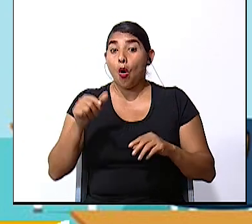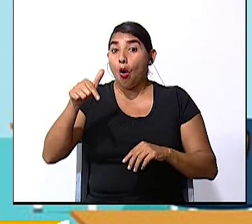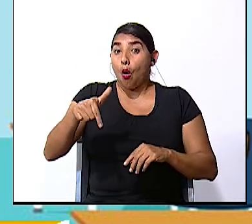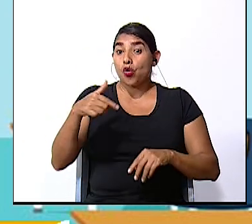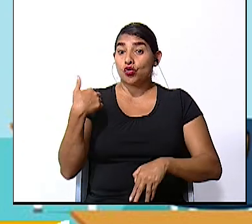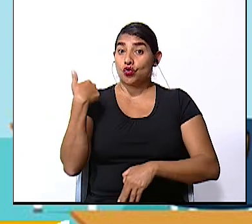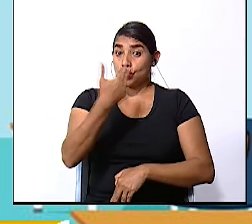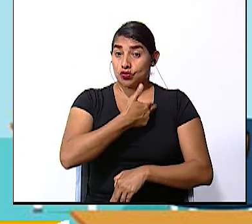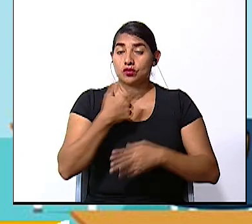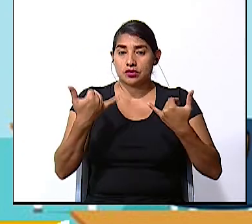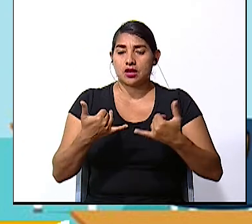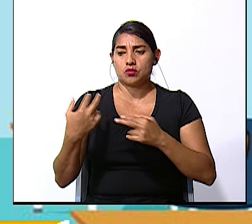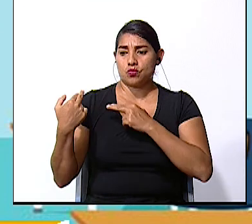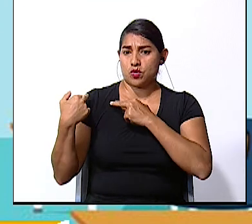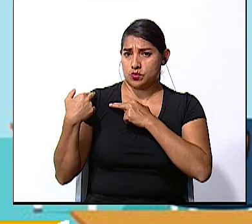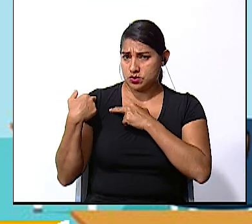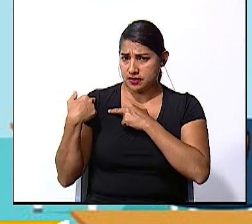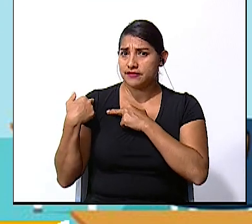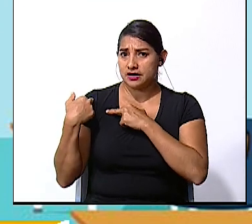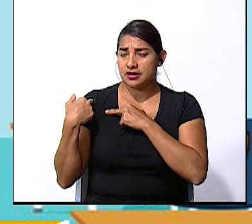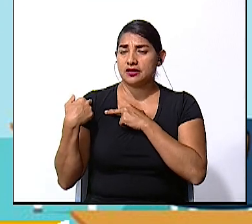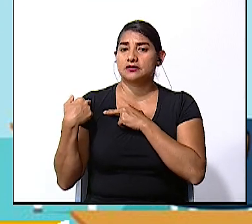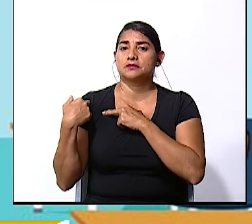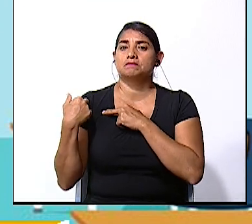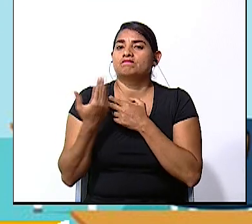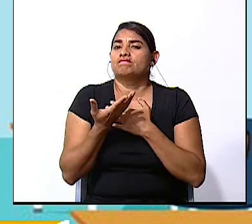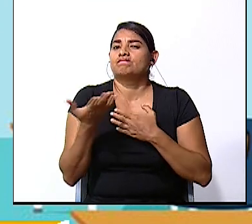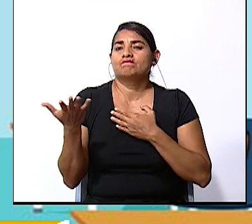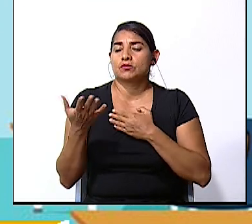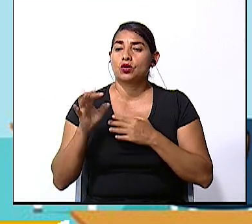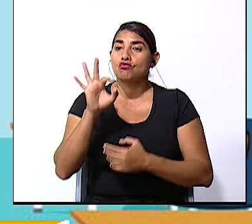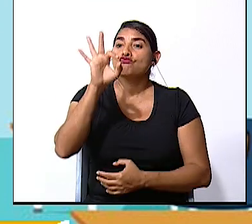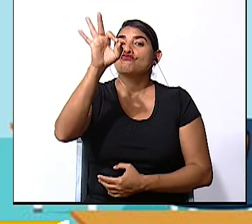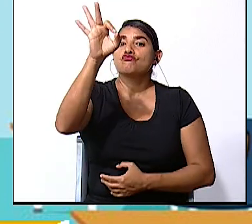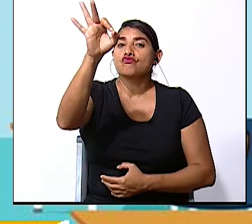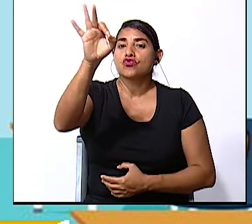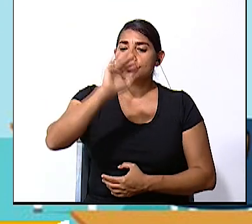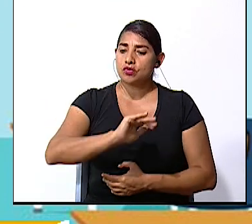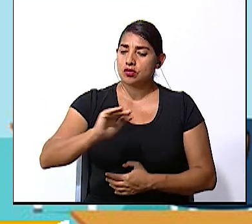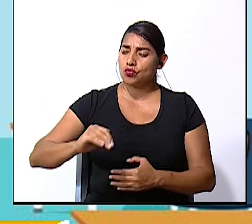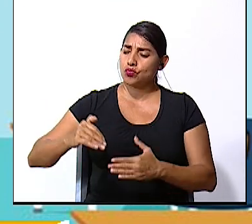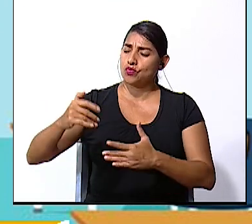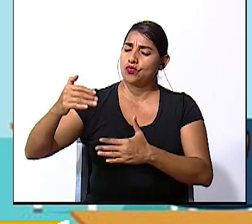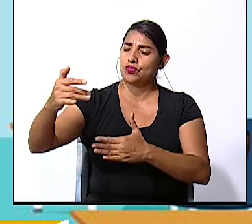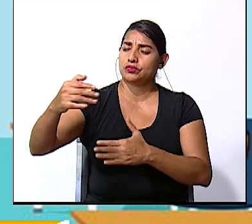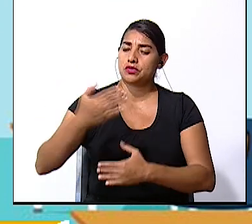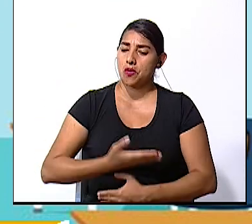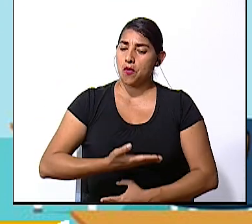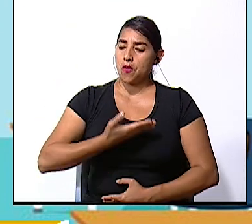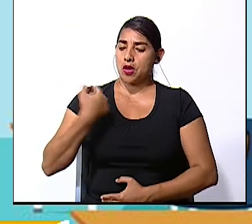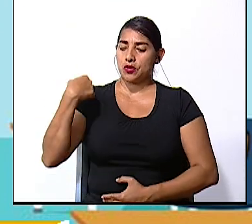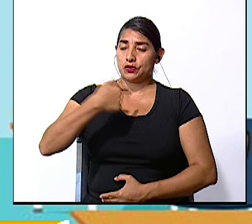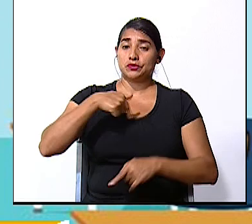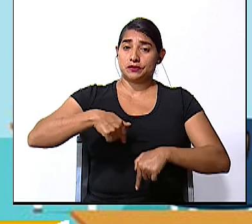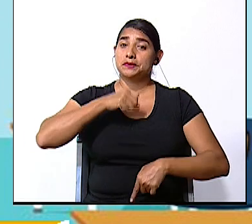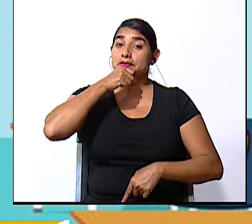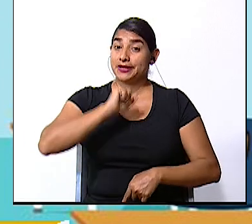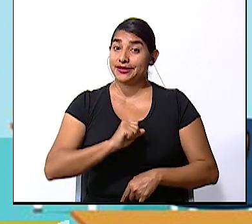hoy nosotros tenemos la responsabilidad de que las futuras generaciones se sientan orgullosos de nosotros. Soy